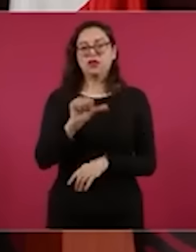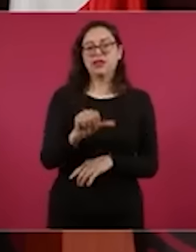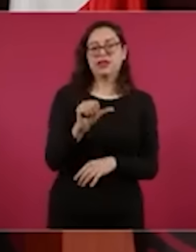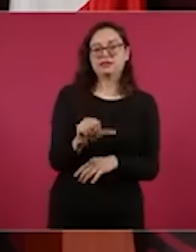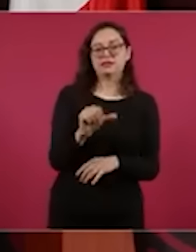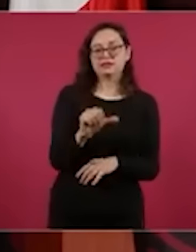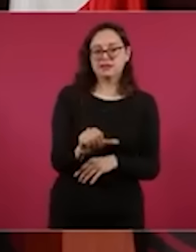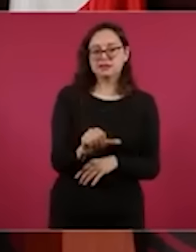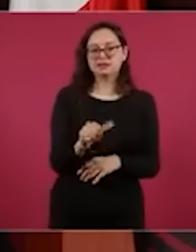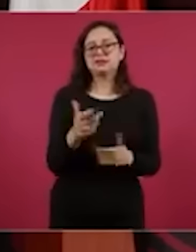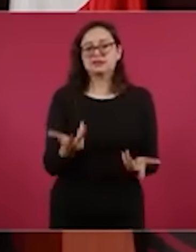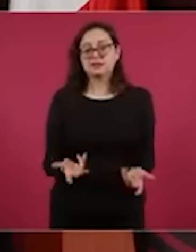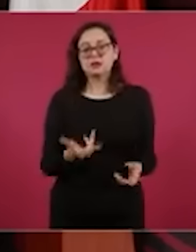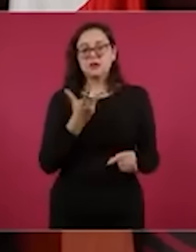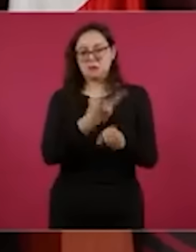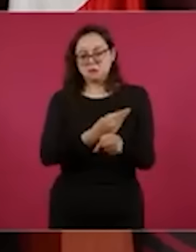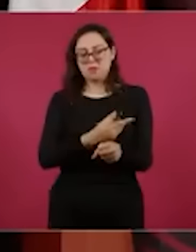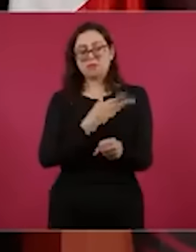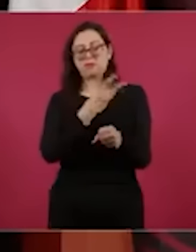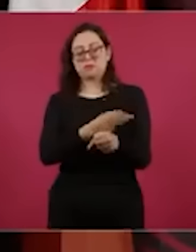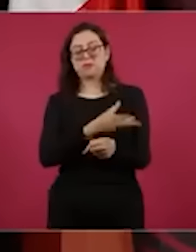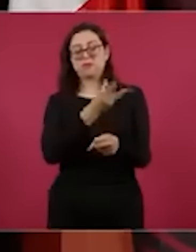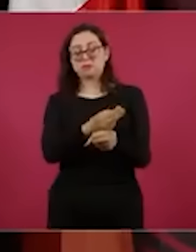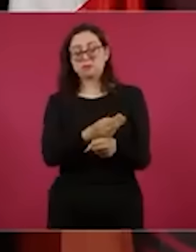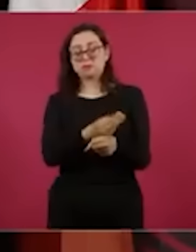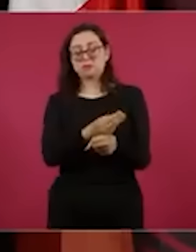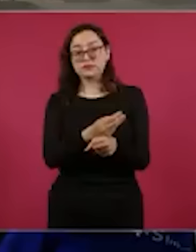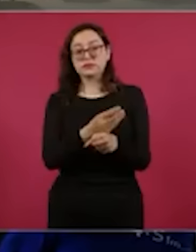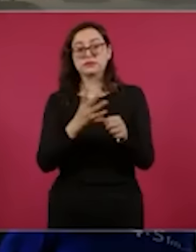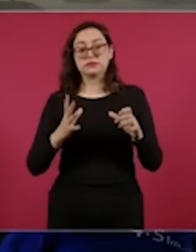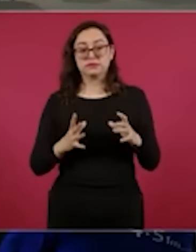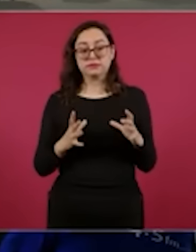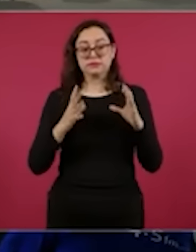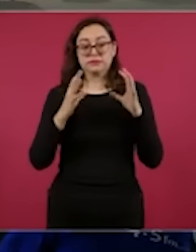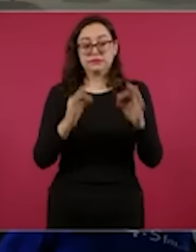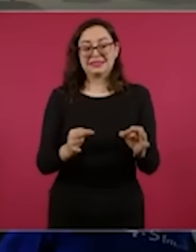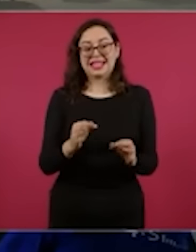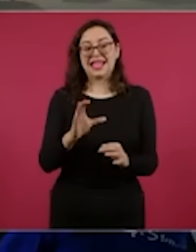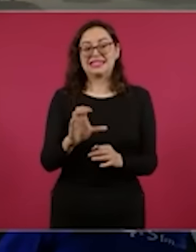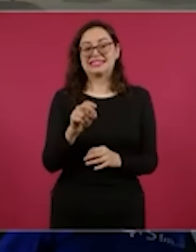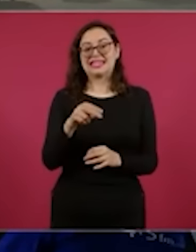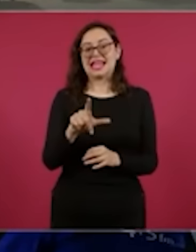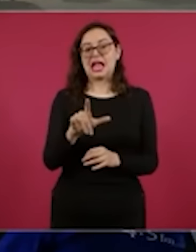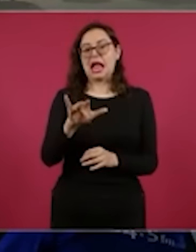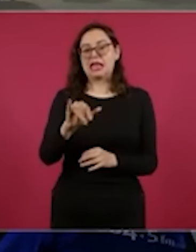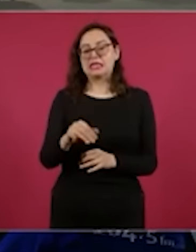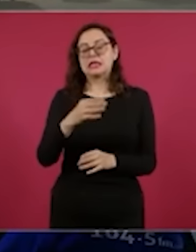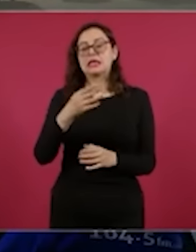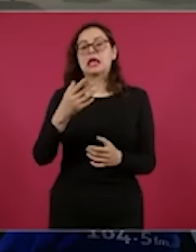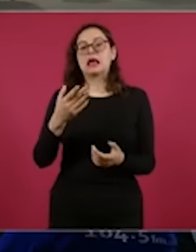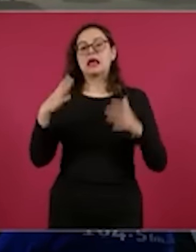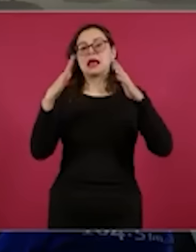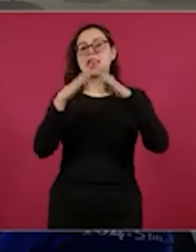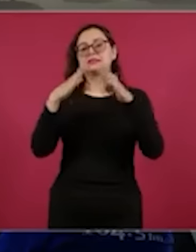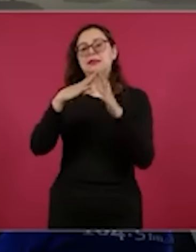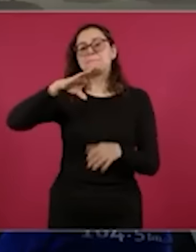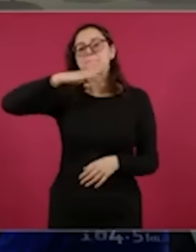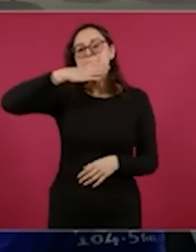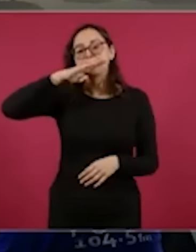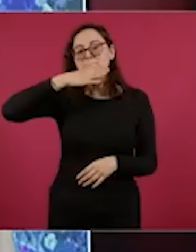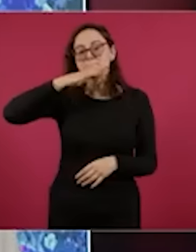ahora, remodelado por Oscar Hagerman, y se funda ahí en Cali la Casa del Maíz y la Cultura Alimentaria. México, con el poder